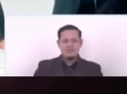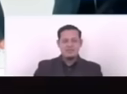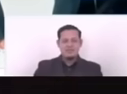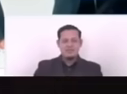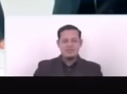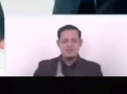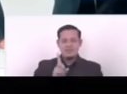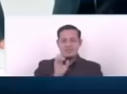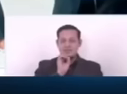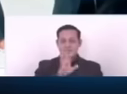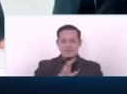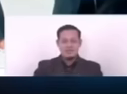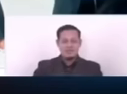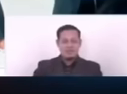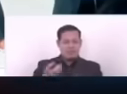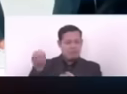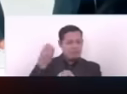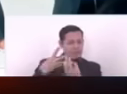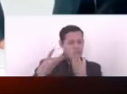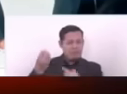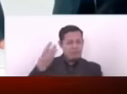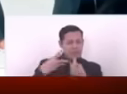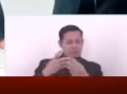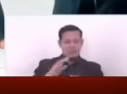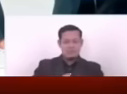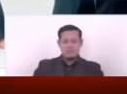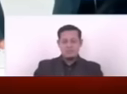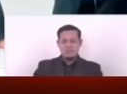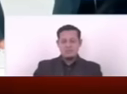no dice nos dice